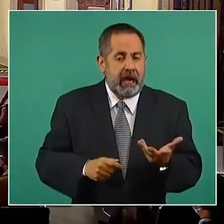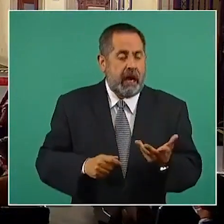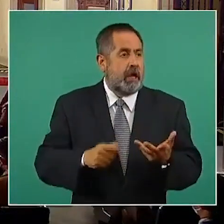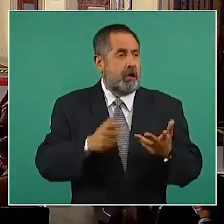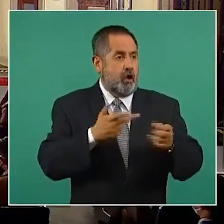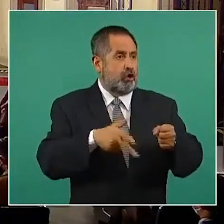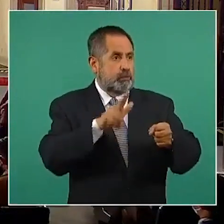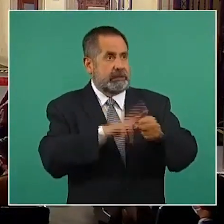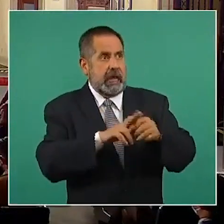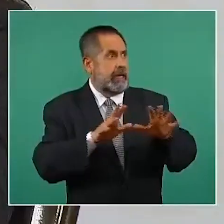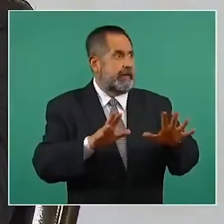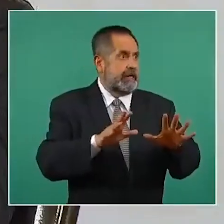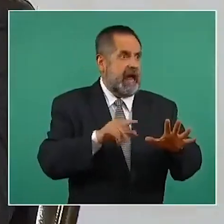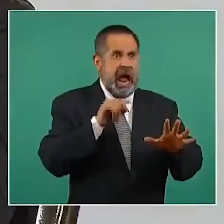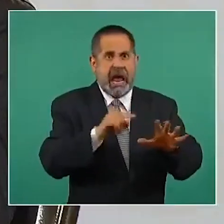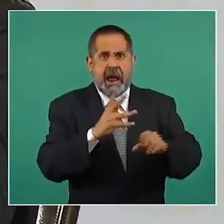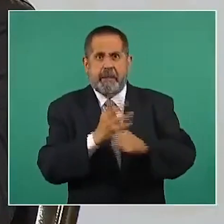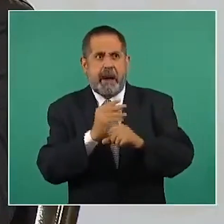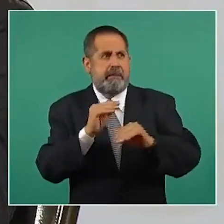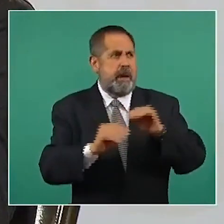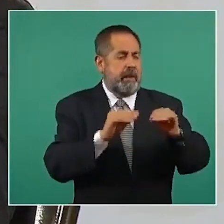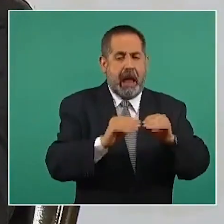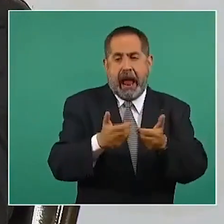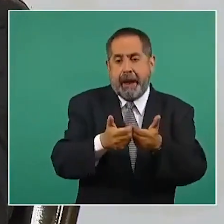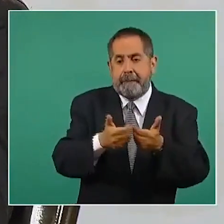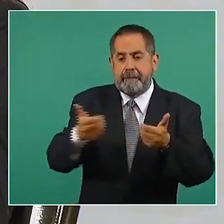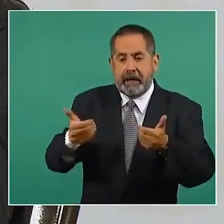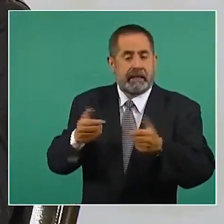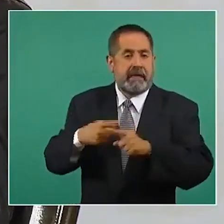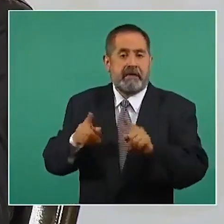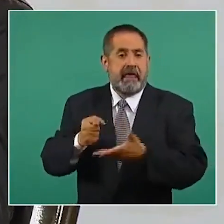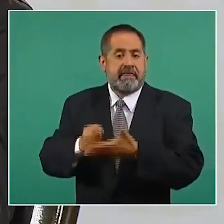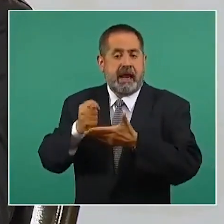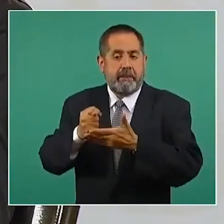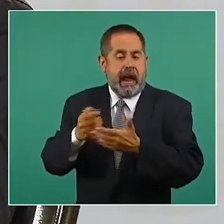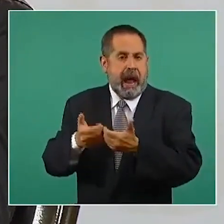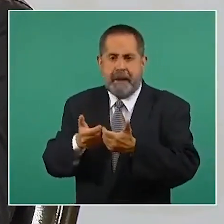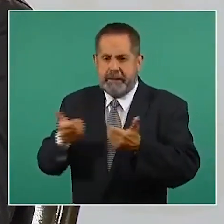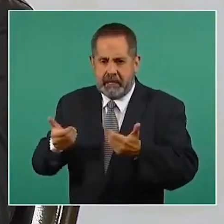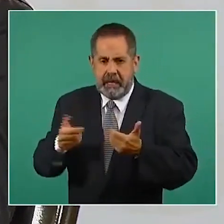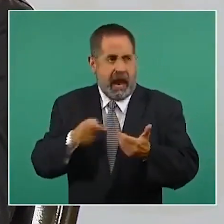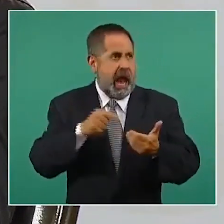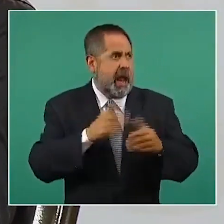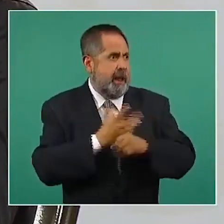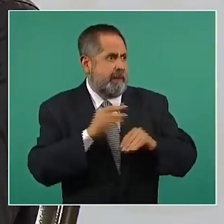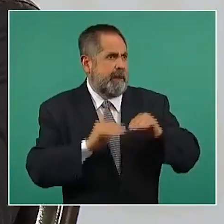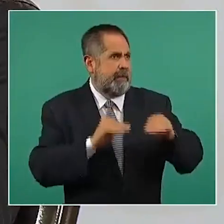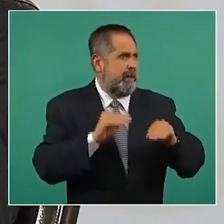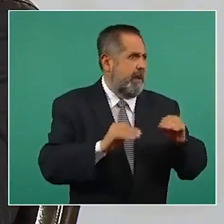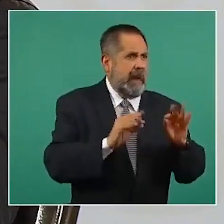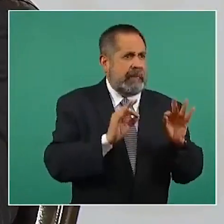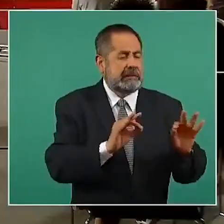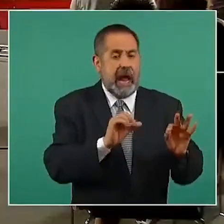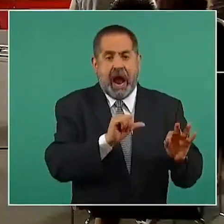áreas diferentes, hospitalarias diferentes a la unidad de terapia intensiva para convertirlas en unidades de atención